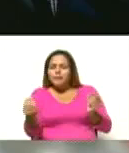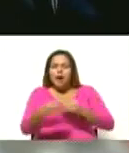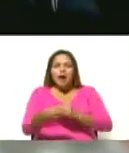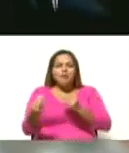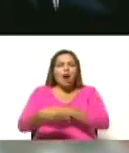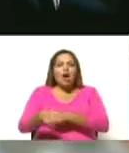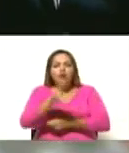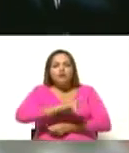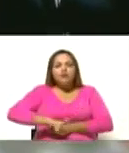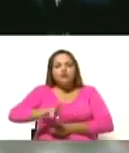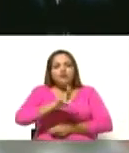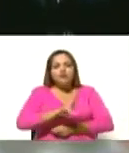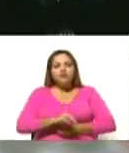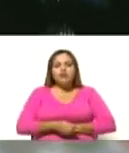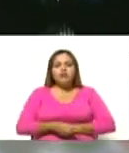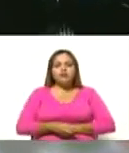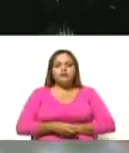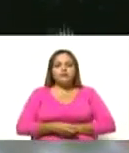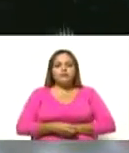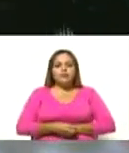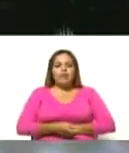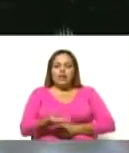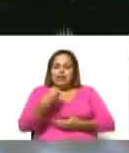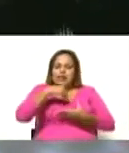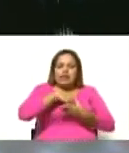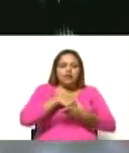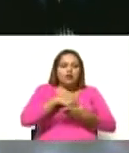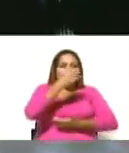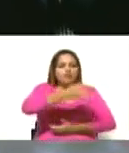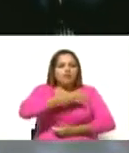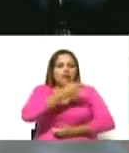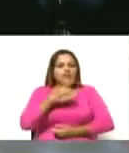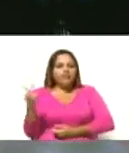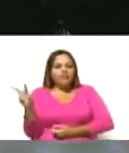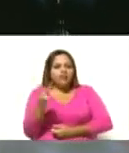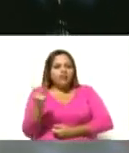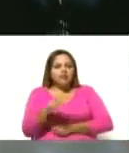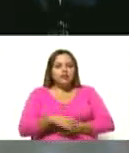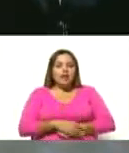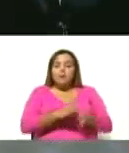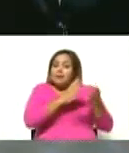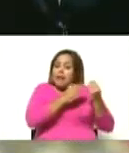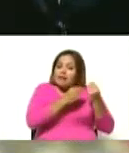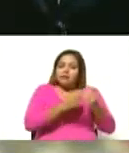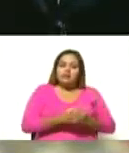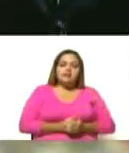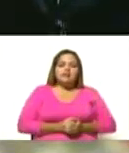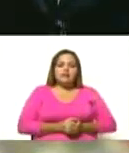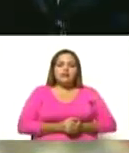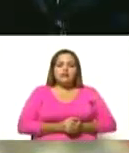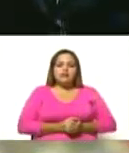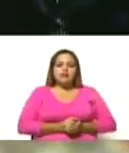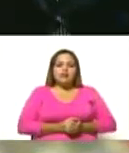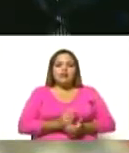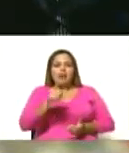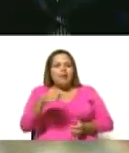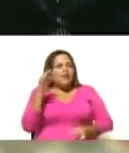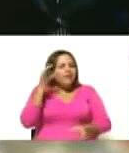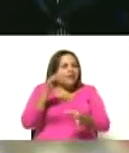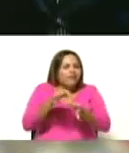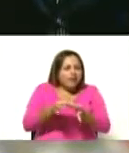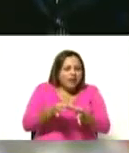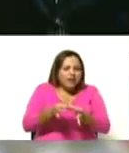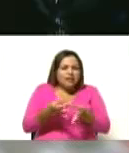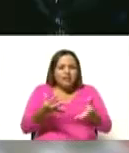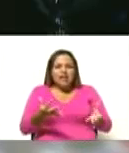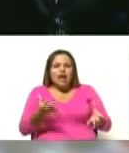dominantes en el alma de la sociedad venezolana. Esperanza, asociada sobre todo a la fe,